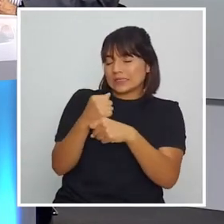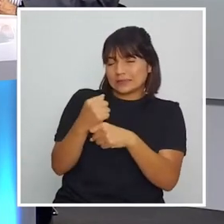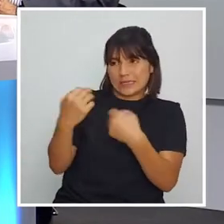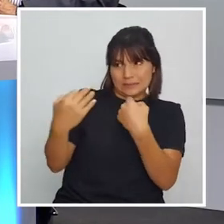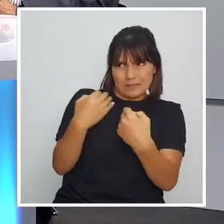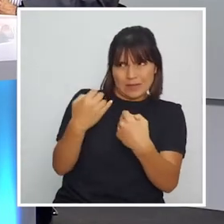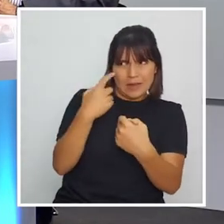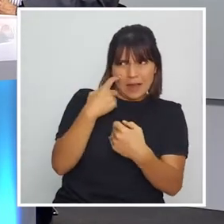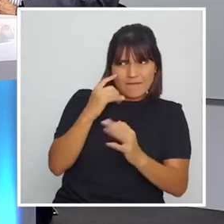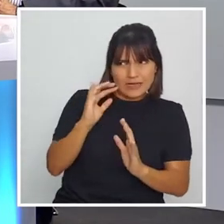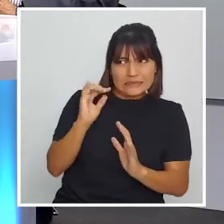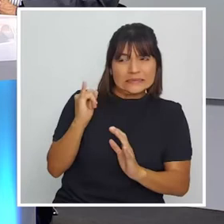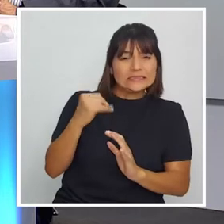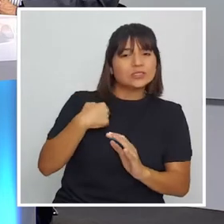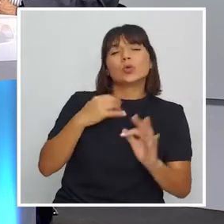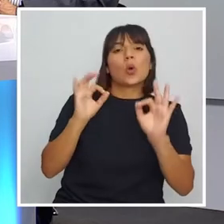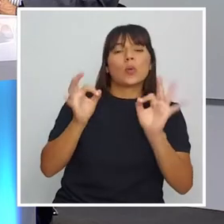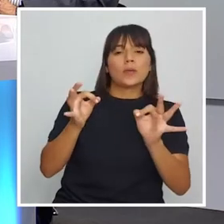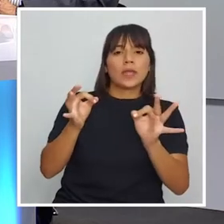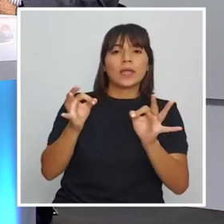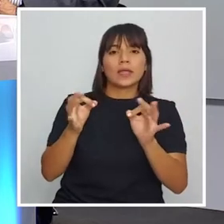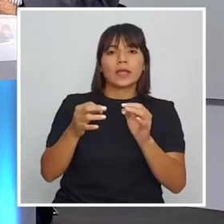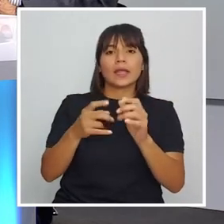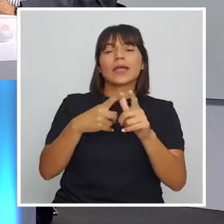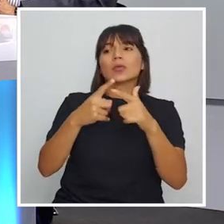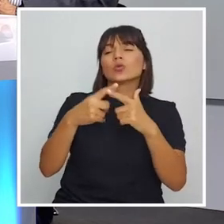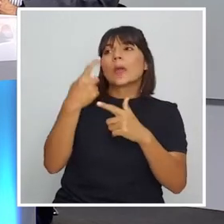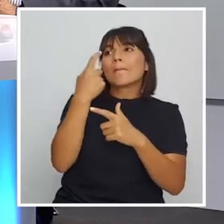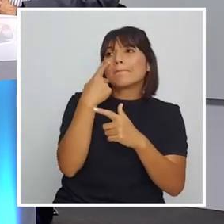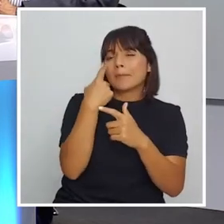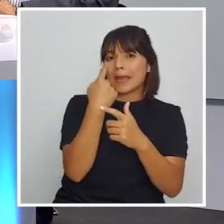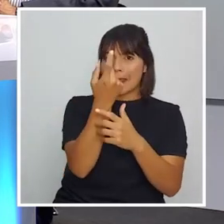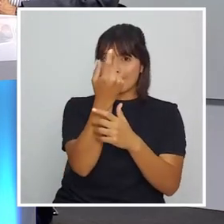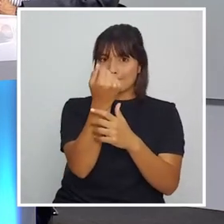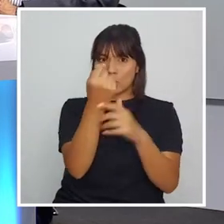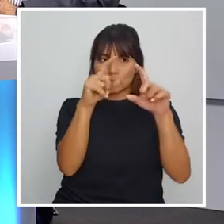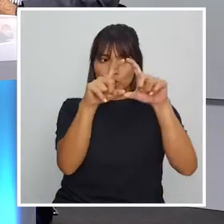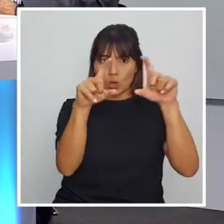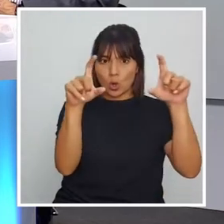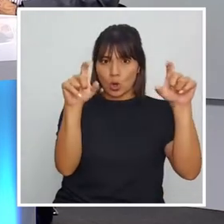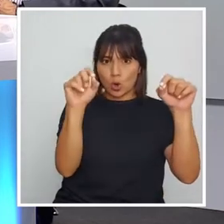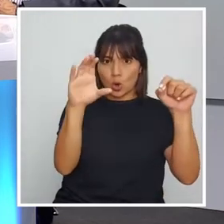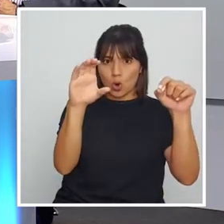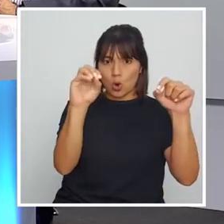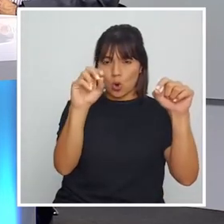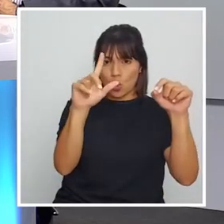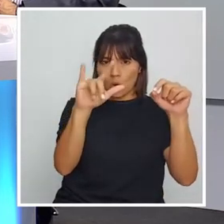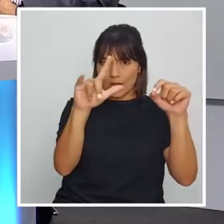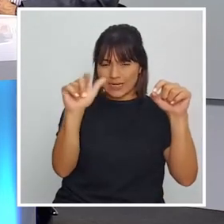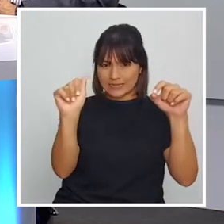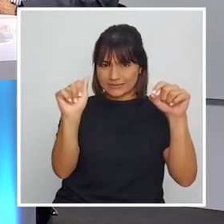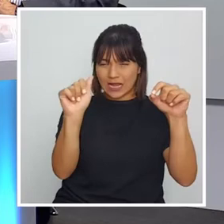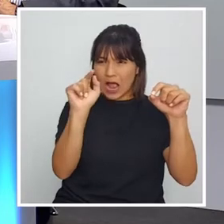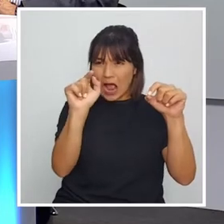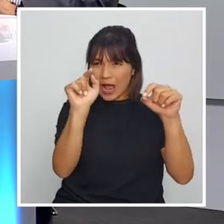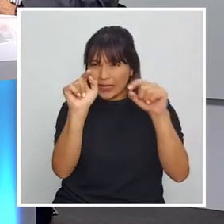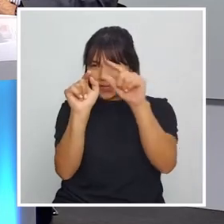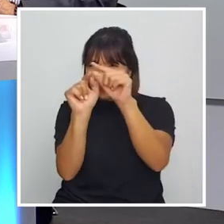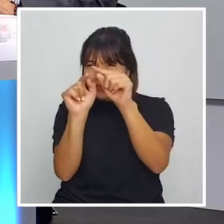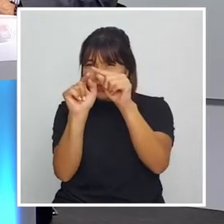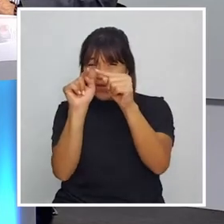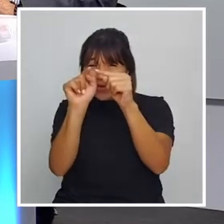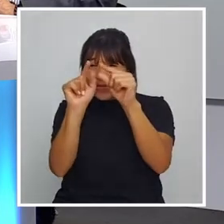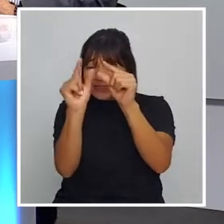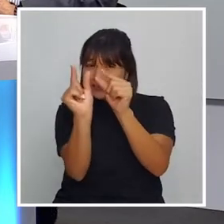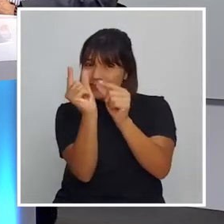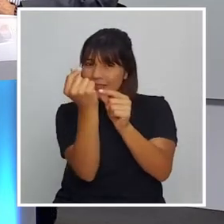fácilmente viendo el monto de la colilla, la colilla patronal ahí multiplicando, y es